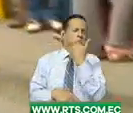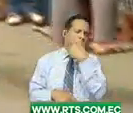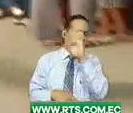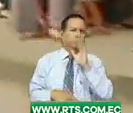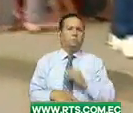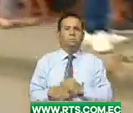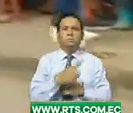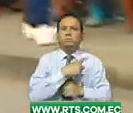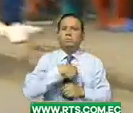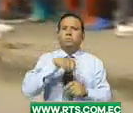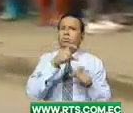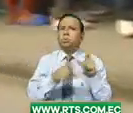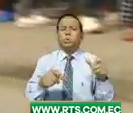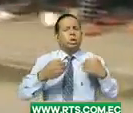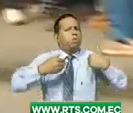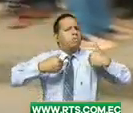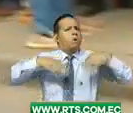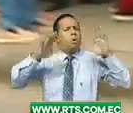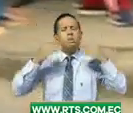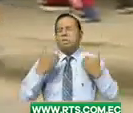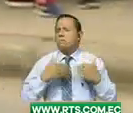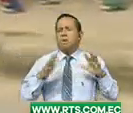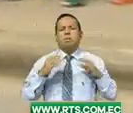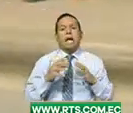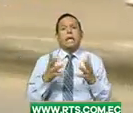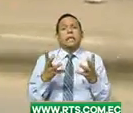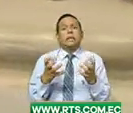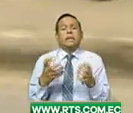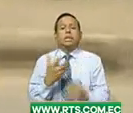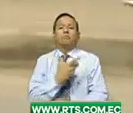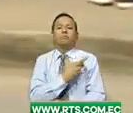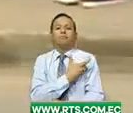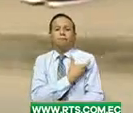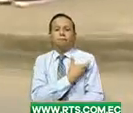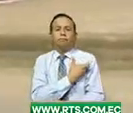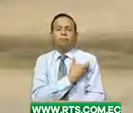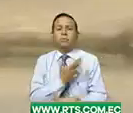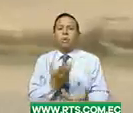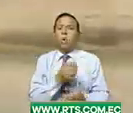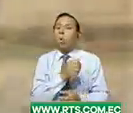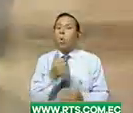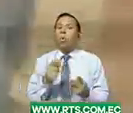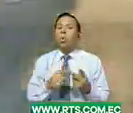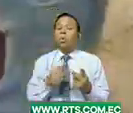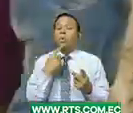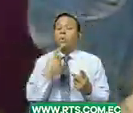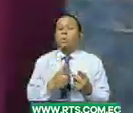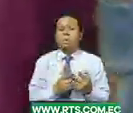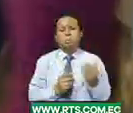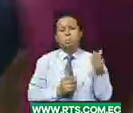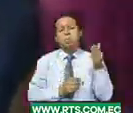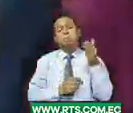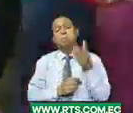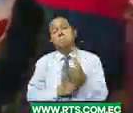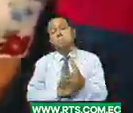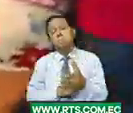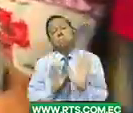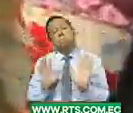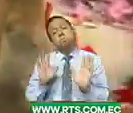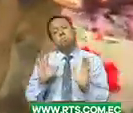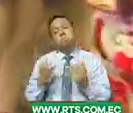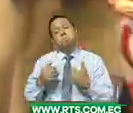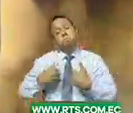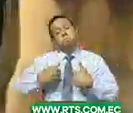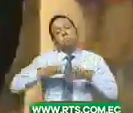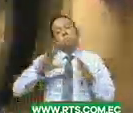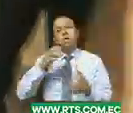Unos solo querían recibir la primera dosis contra el COVID-19, mientras que otros simplemente acudieron por recibir el kit